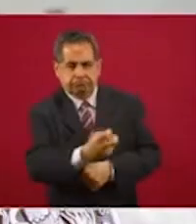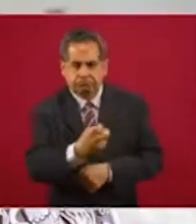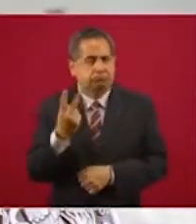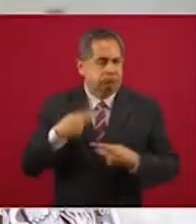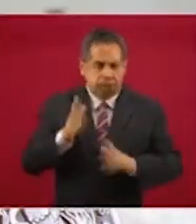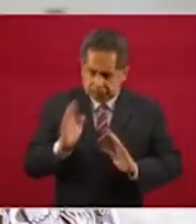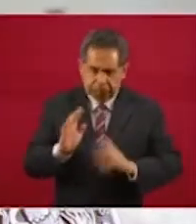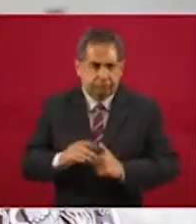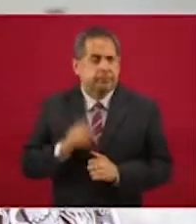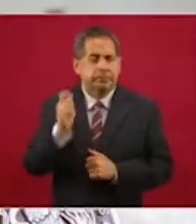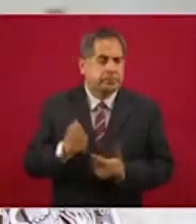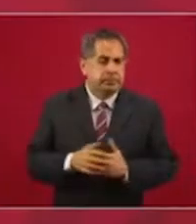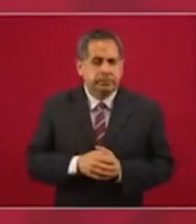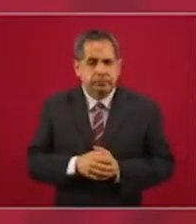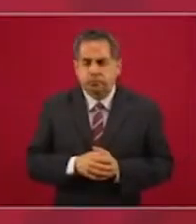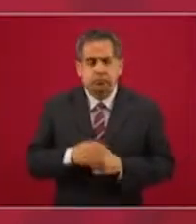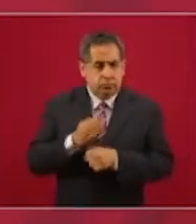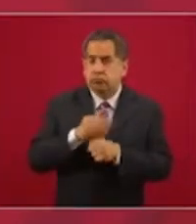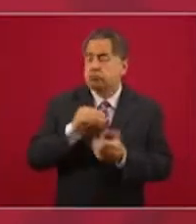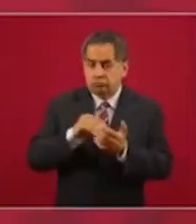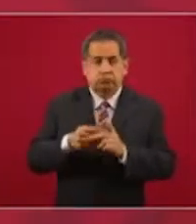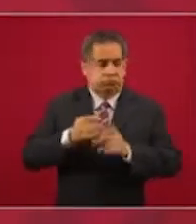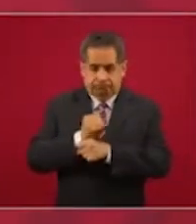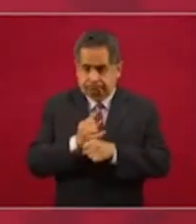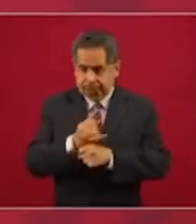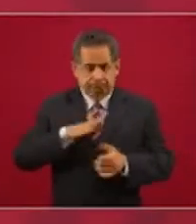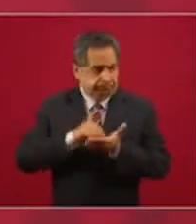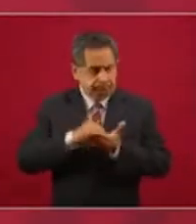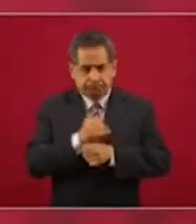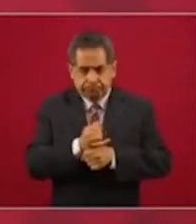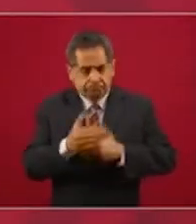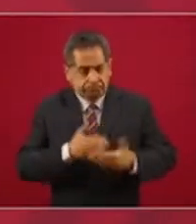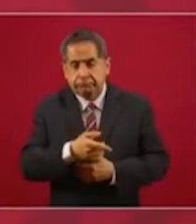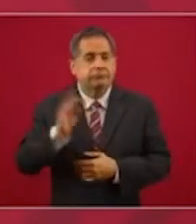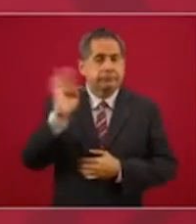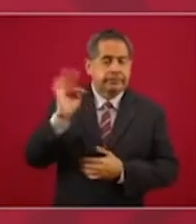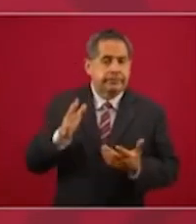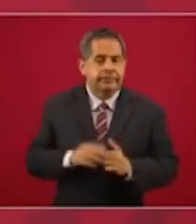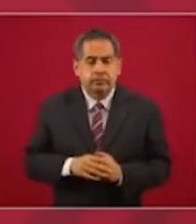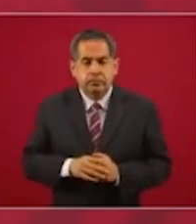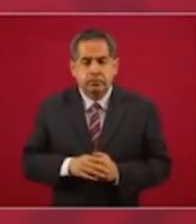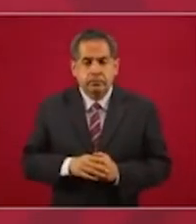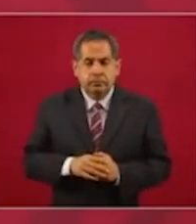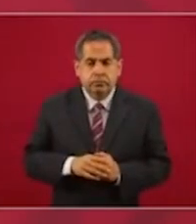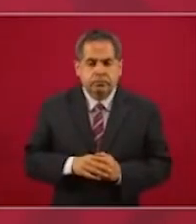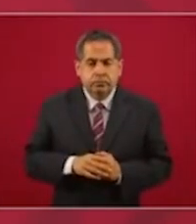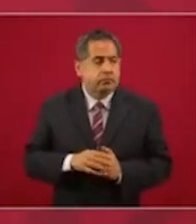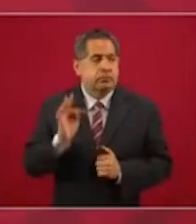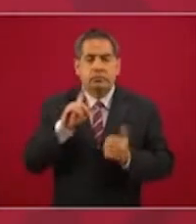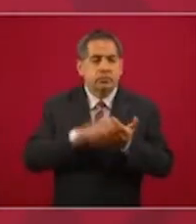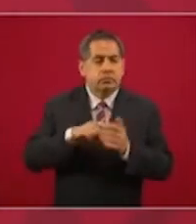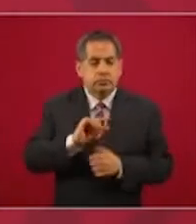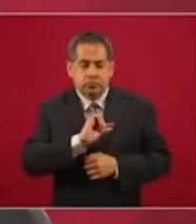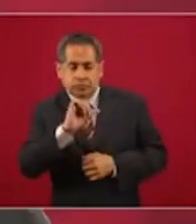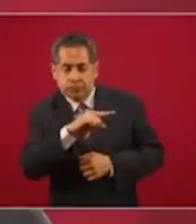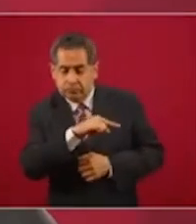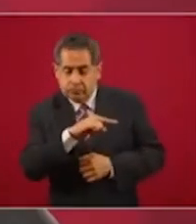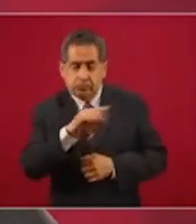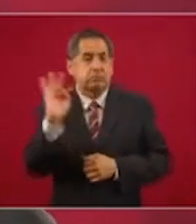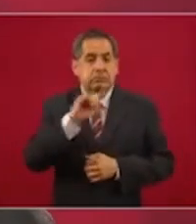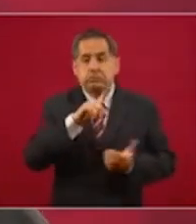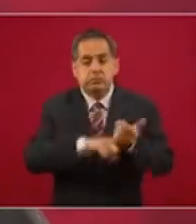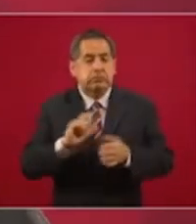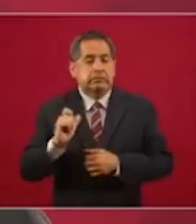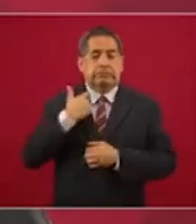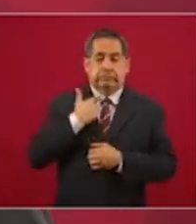de modo que está abierto el proceso y si quedan funcionarios de